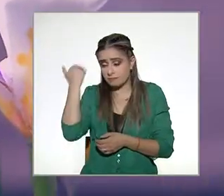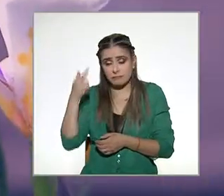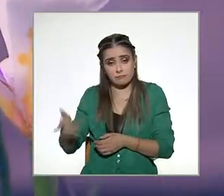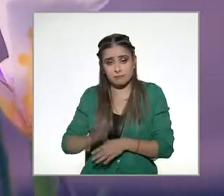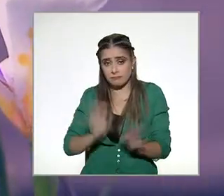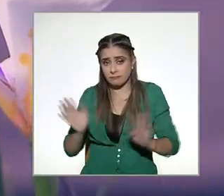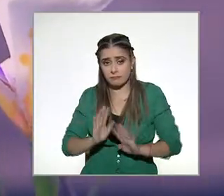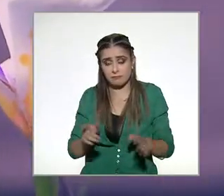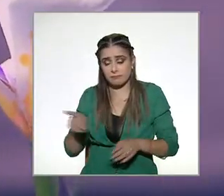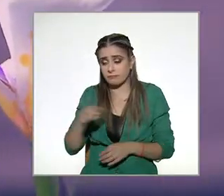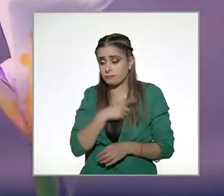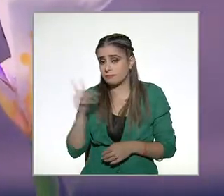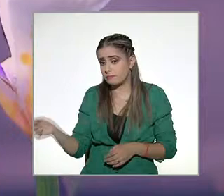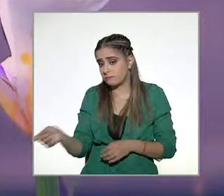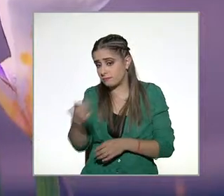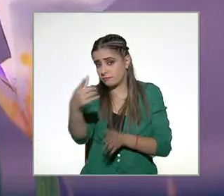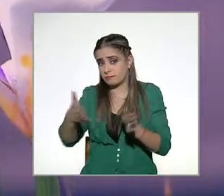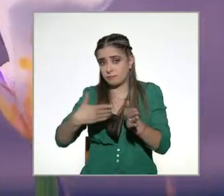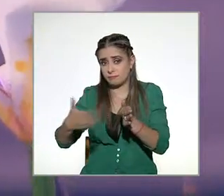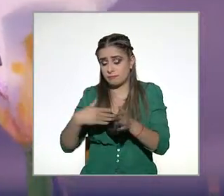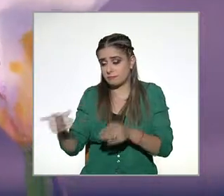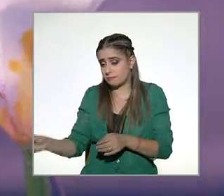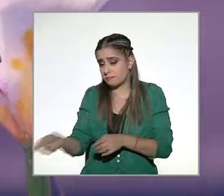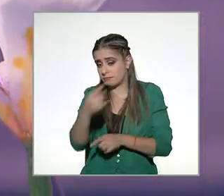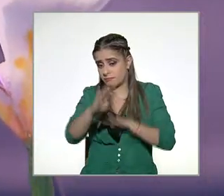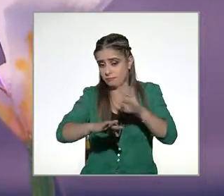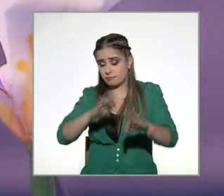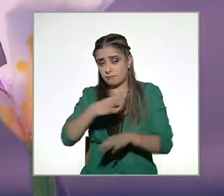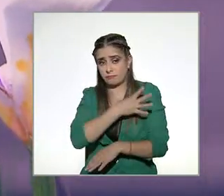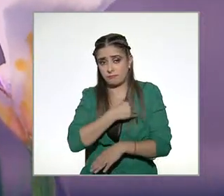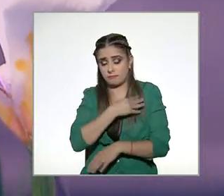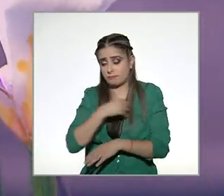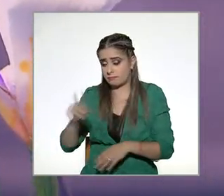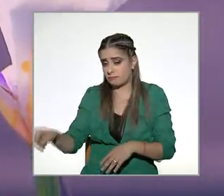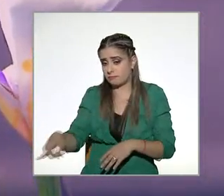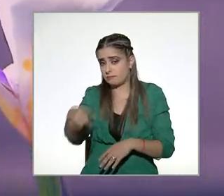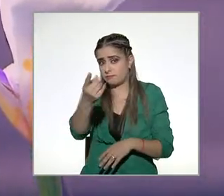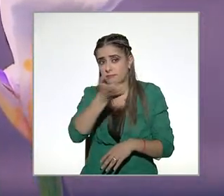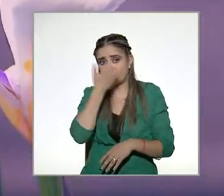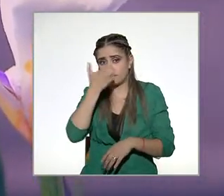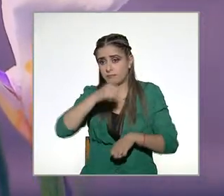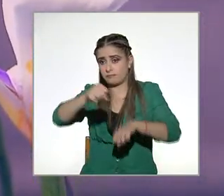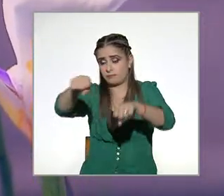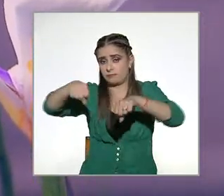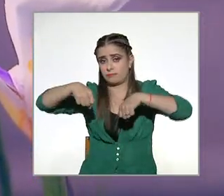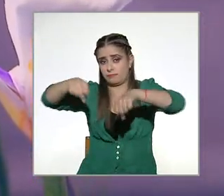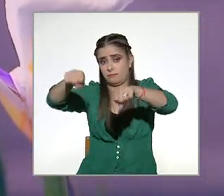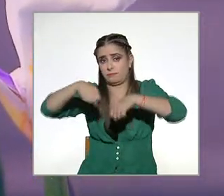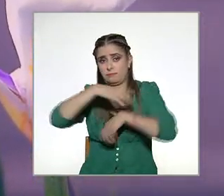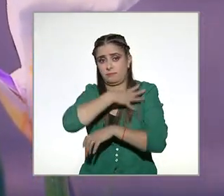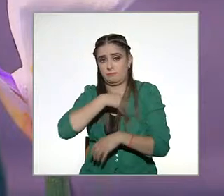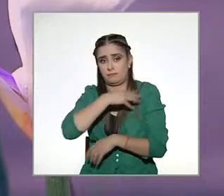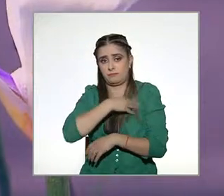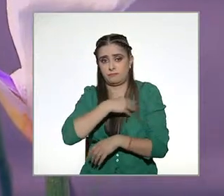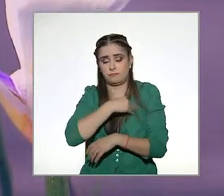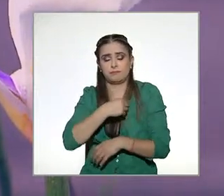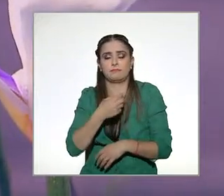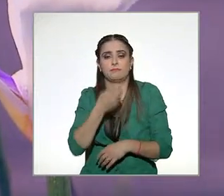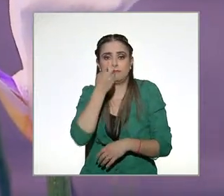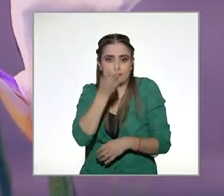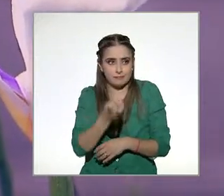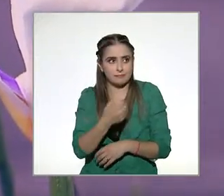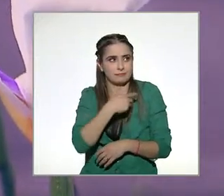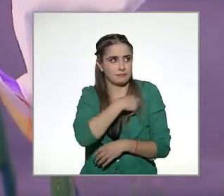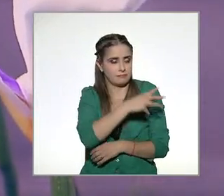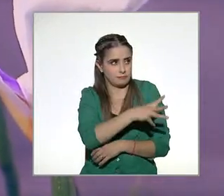la cocina, ¿no?, los hijos, la escuela de los hijos. Entonces, a mí a veces hablar entre